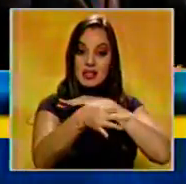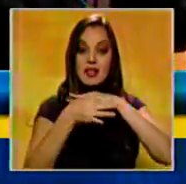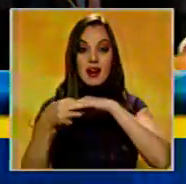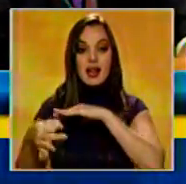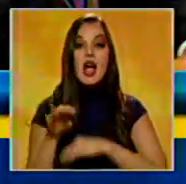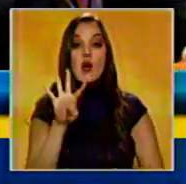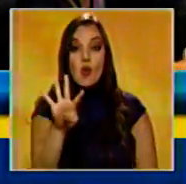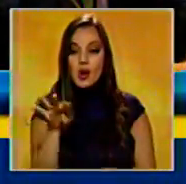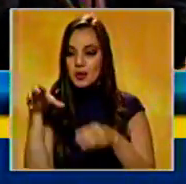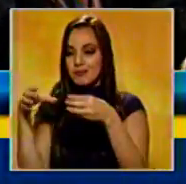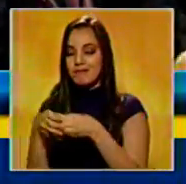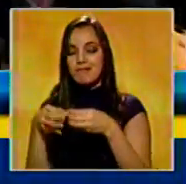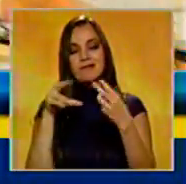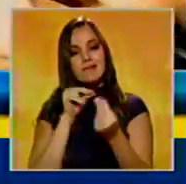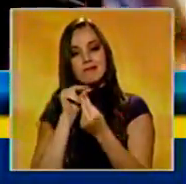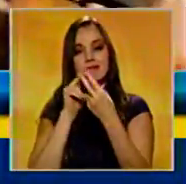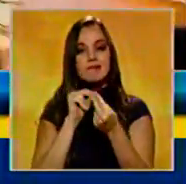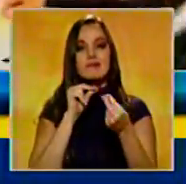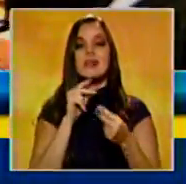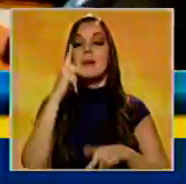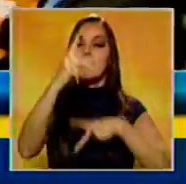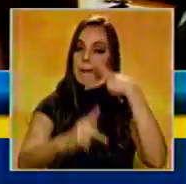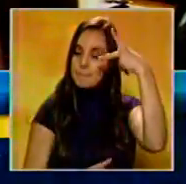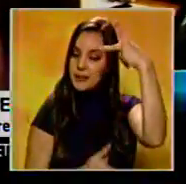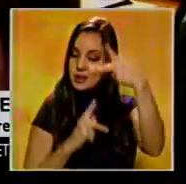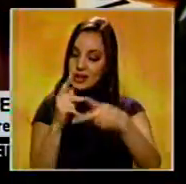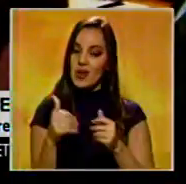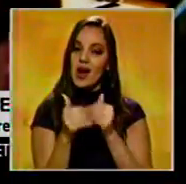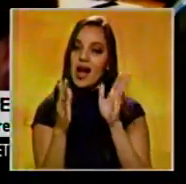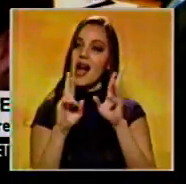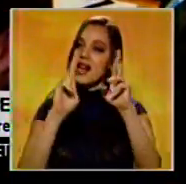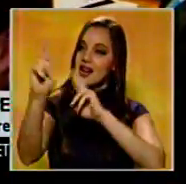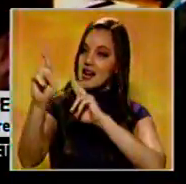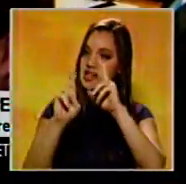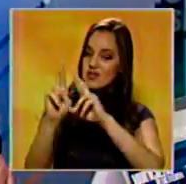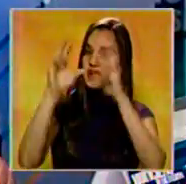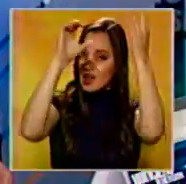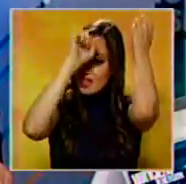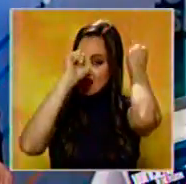rondas de negociación para que se proceda a la reapertura de sus respectivas embajadas.